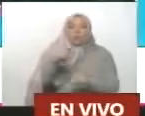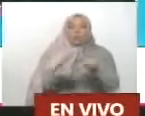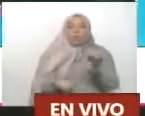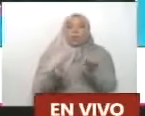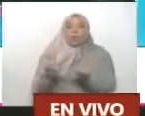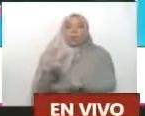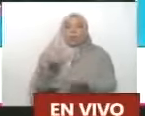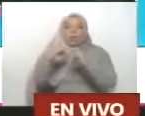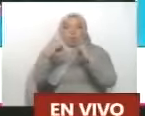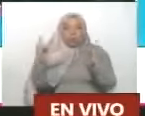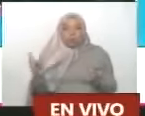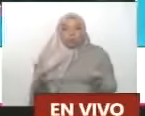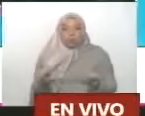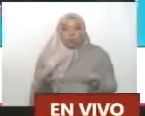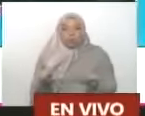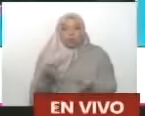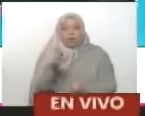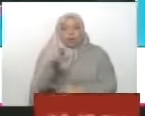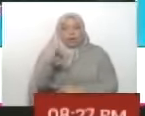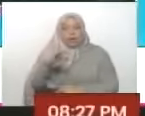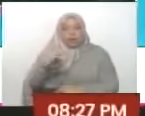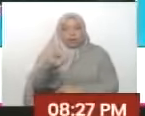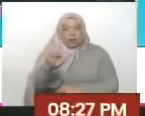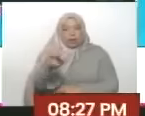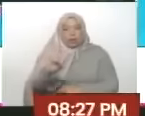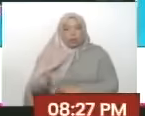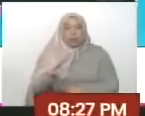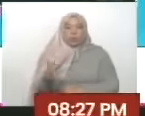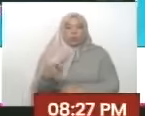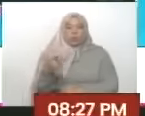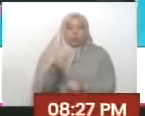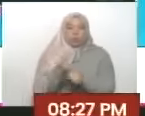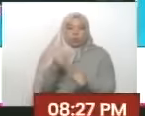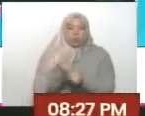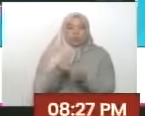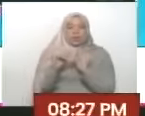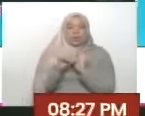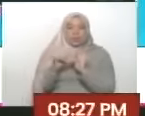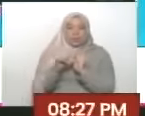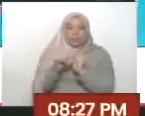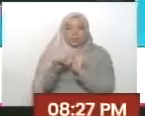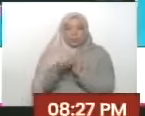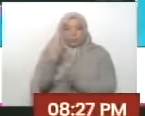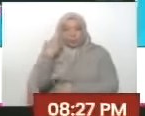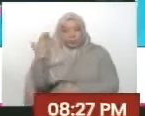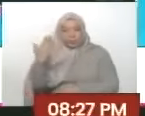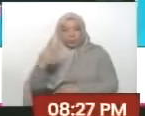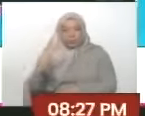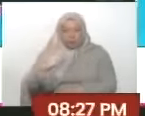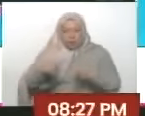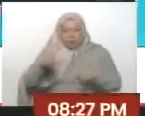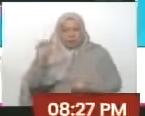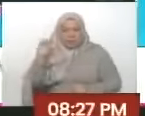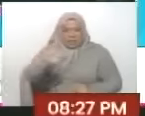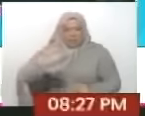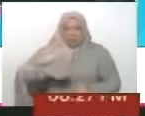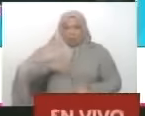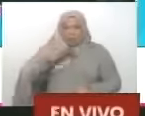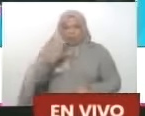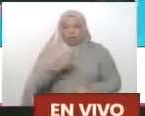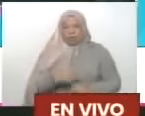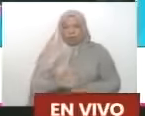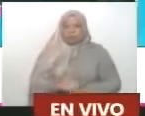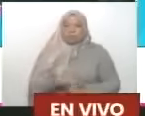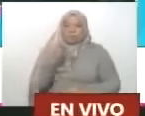tercer puente sobre el río Orinoco por Caicara del Orinoco. ¡Vamos a lograrlo! ¡Adelante,